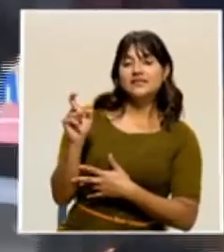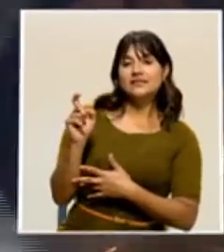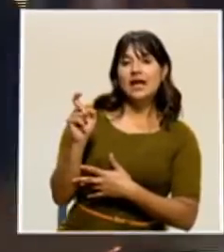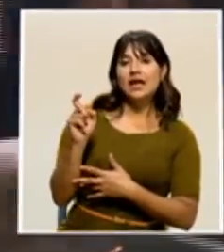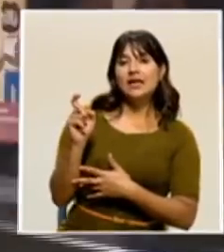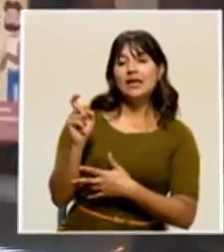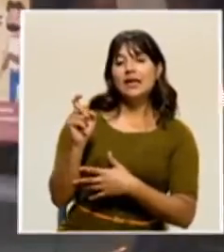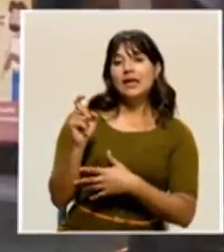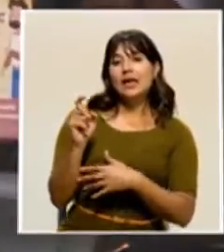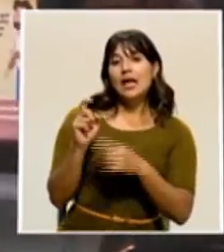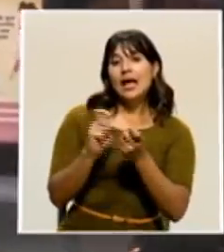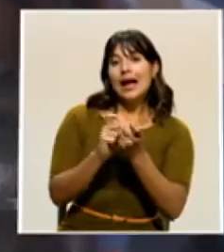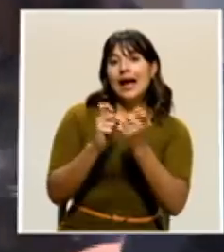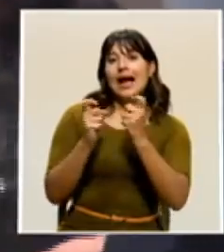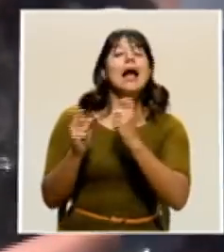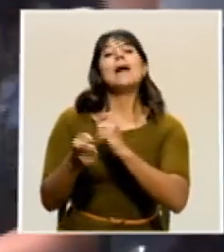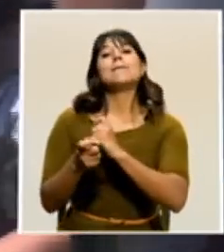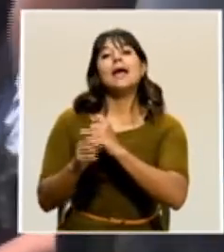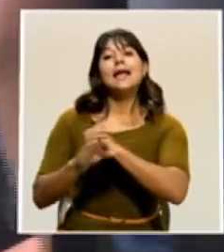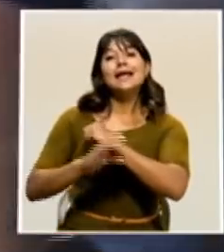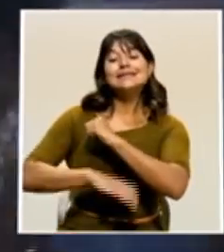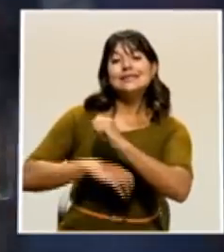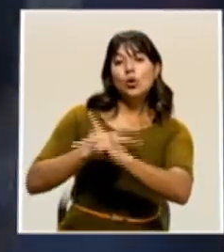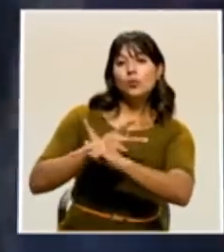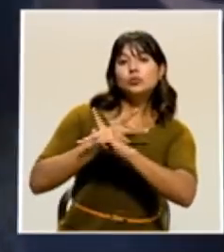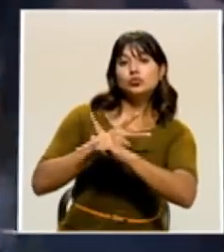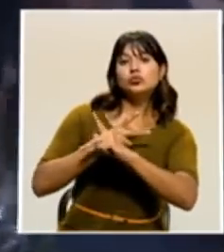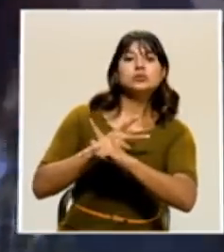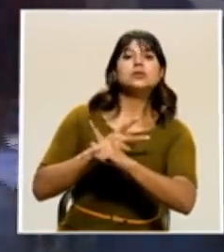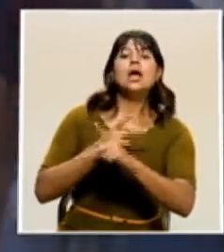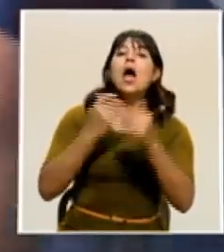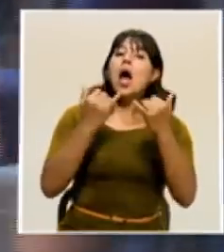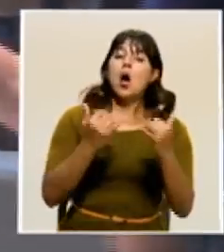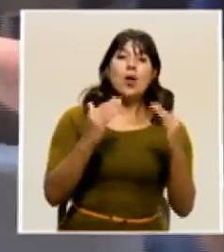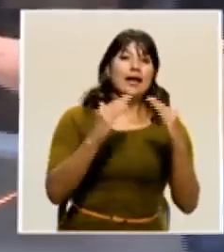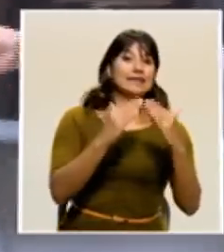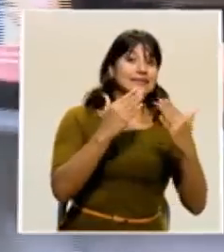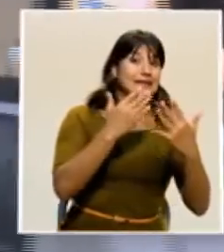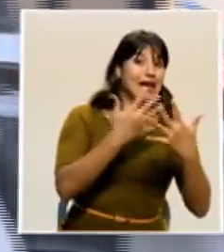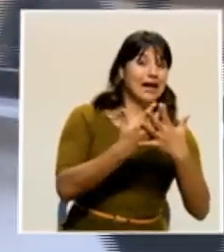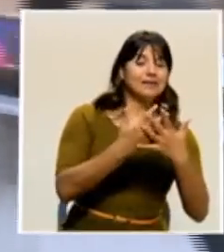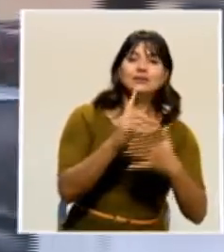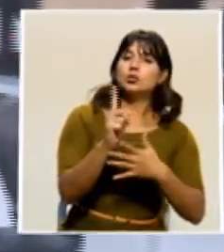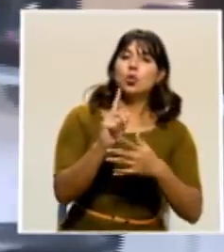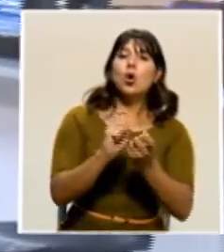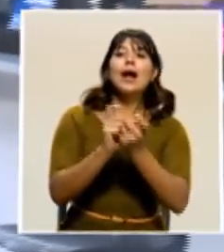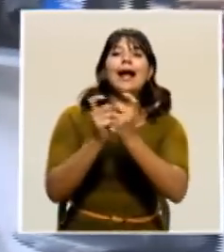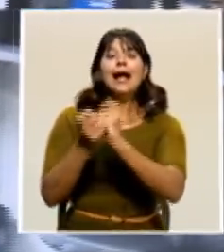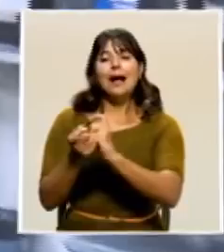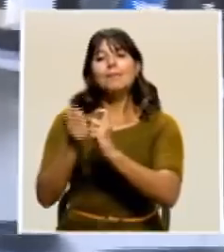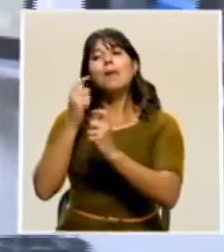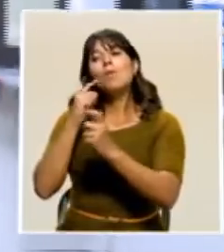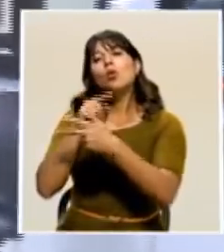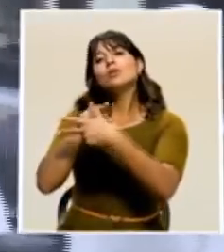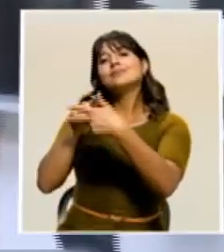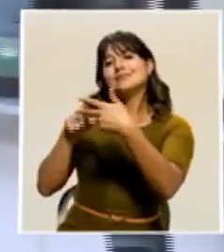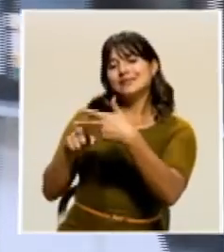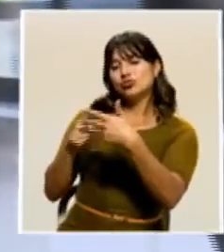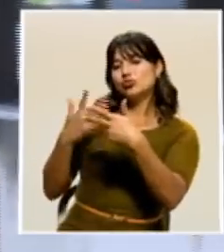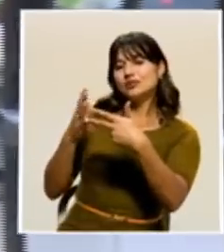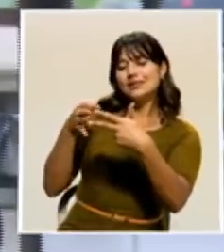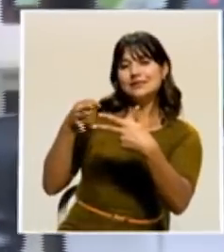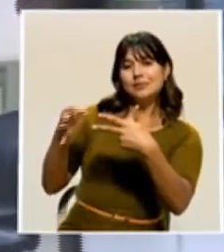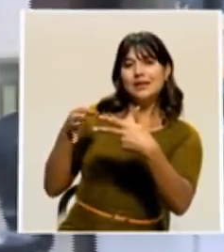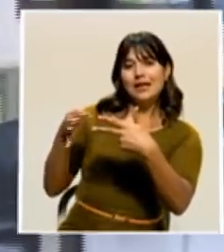estaría cambiando la medida cautelar de privación de libertad por estas medidas que les decía, y esto se debe